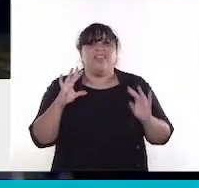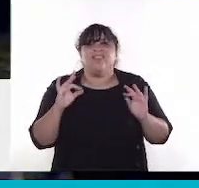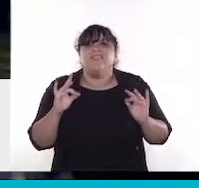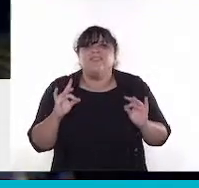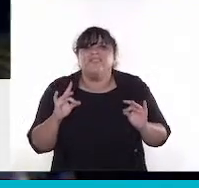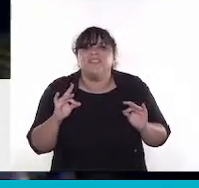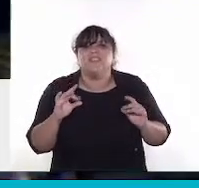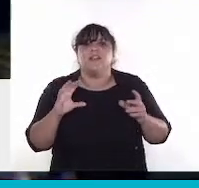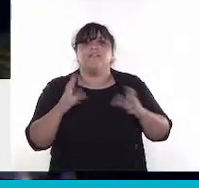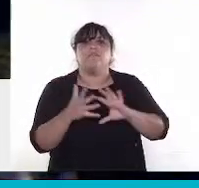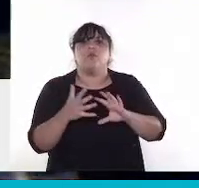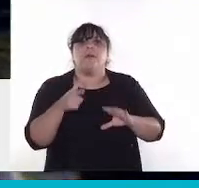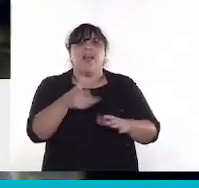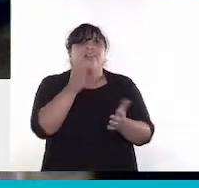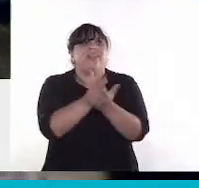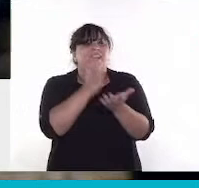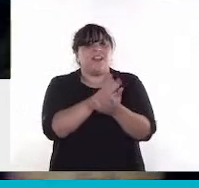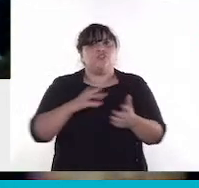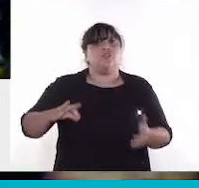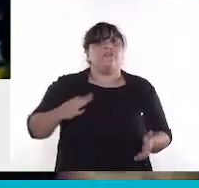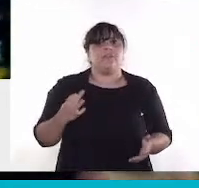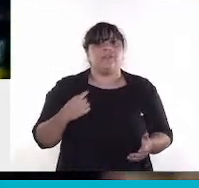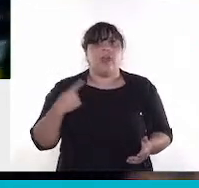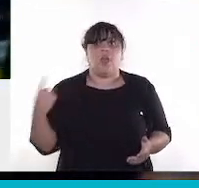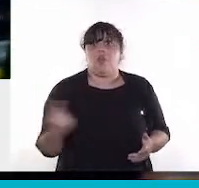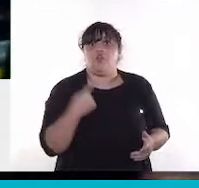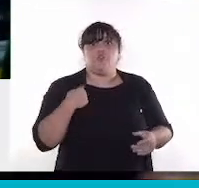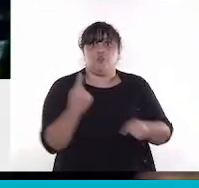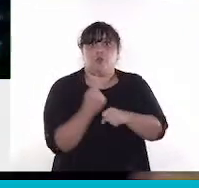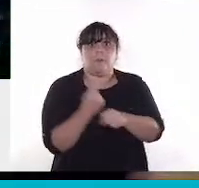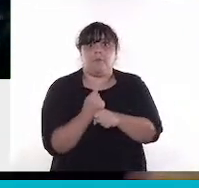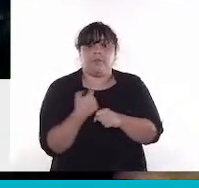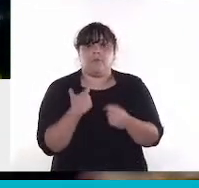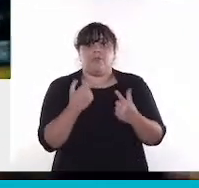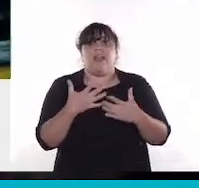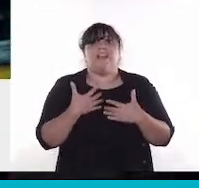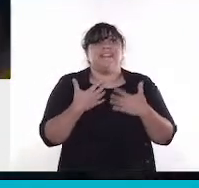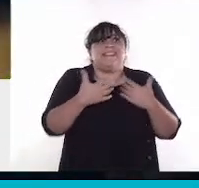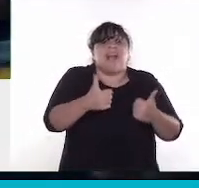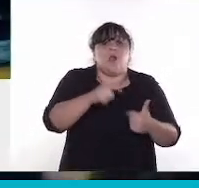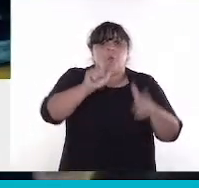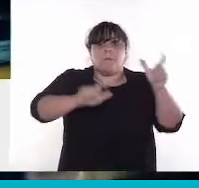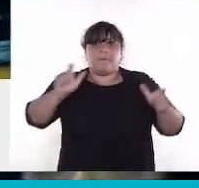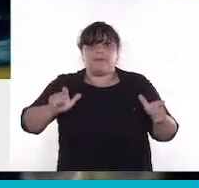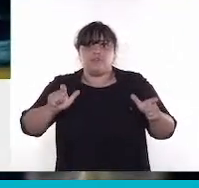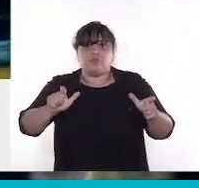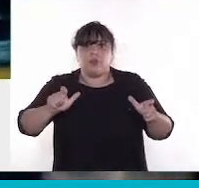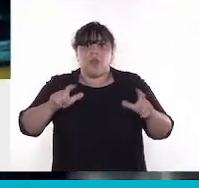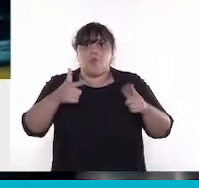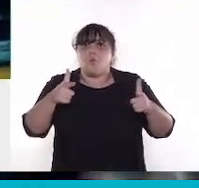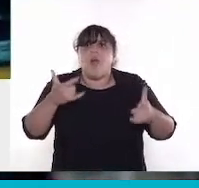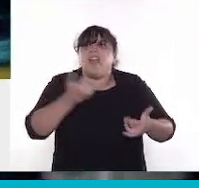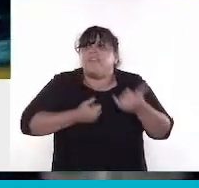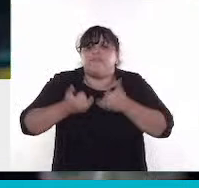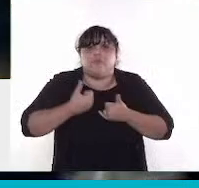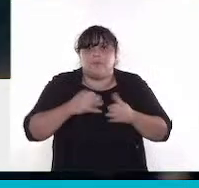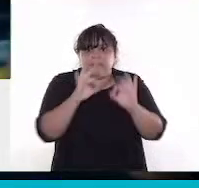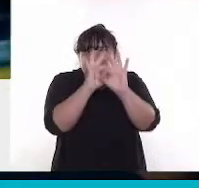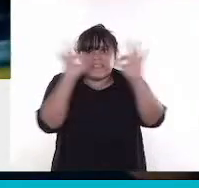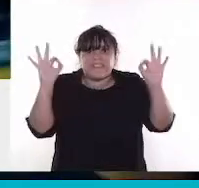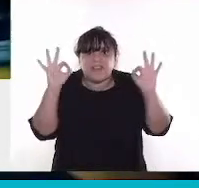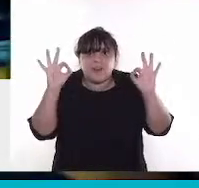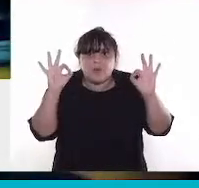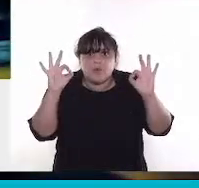velar por la defensa de este derecho cuando no podemos ni siquiera poder garantizar la salud de las personas. En definitiva, no hay información y así